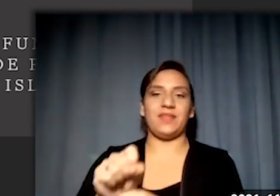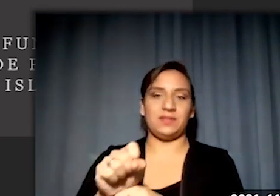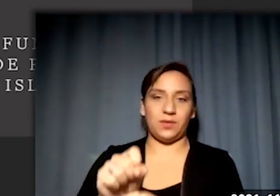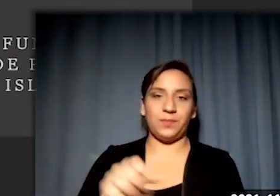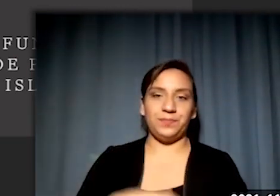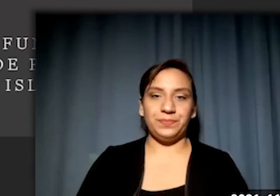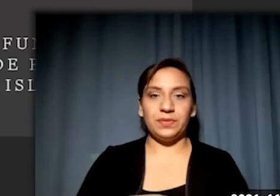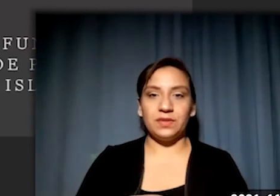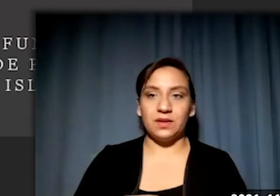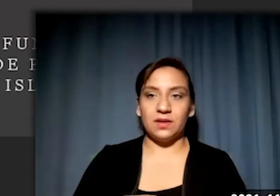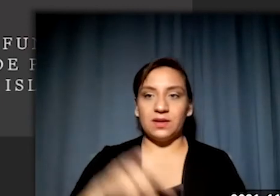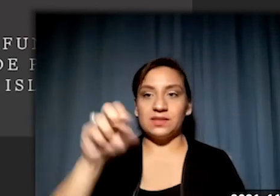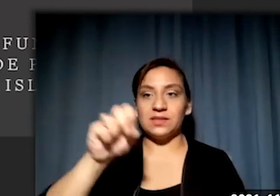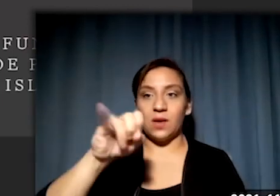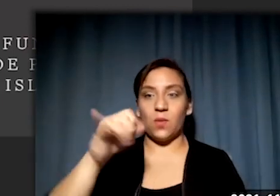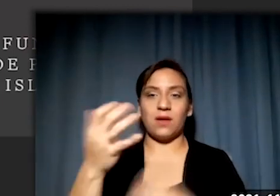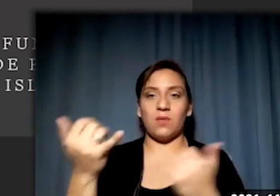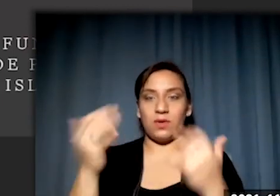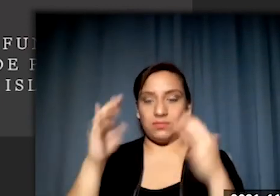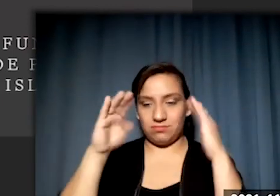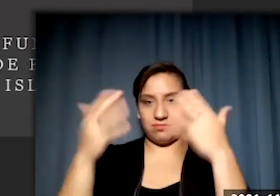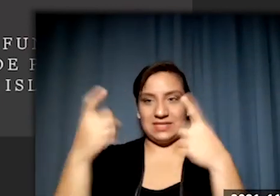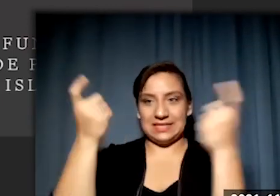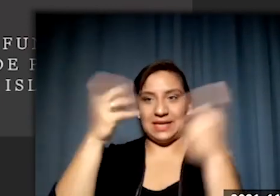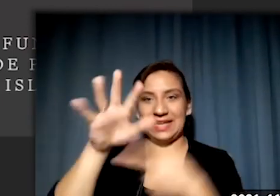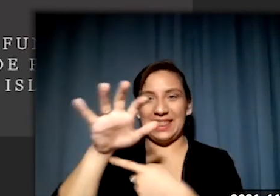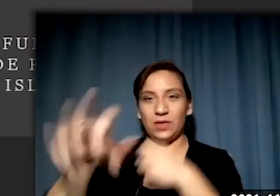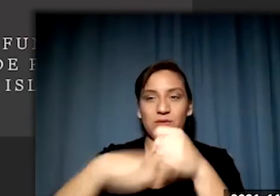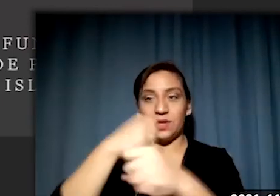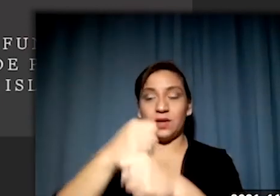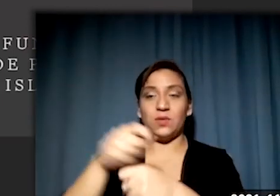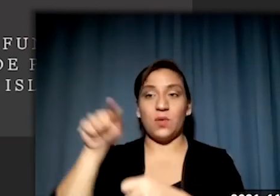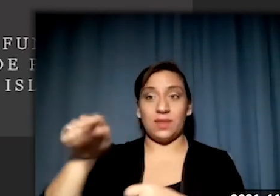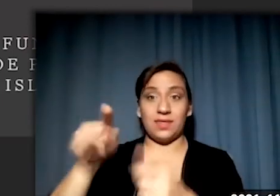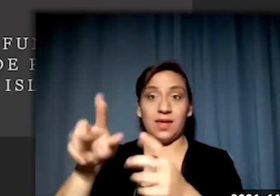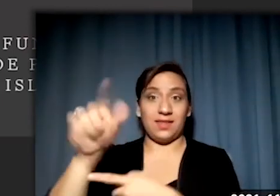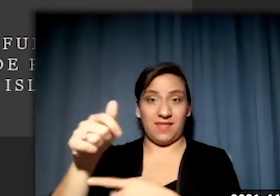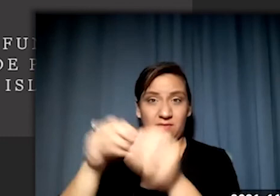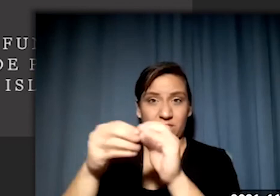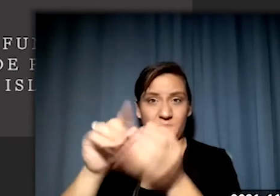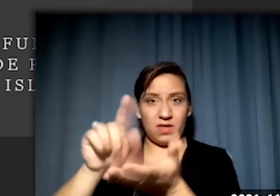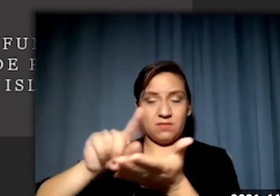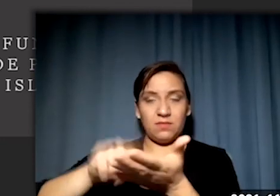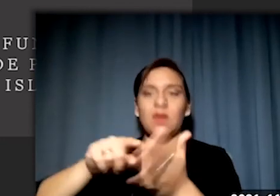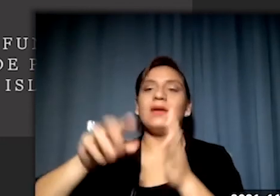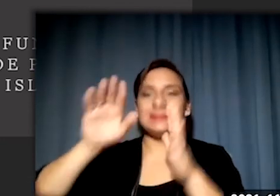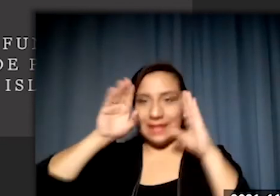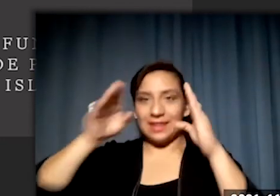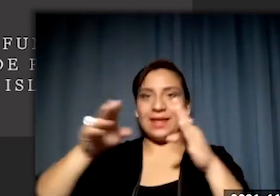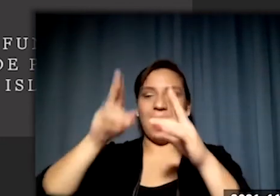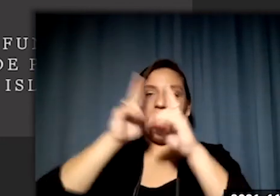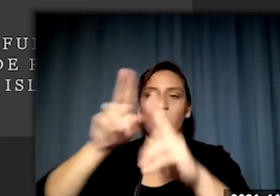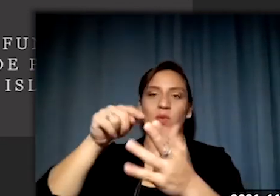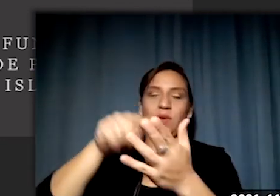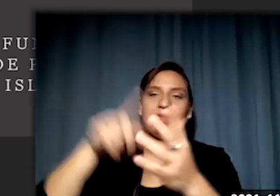está dedicado a los 500 años de la Fundación de San Juan de Puerto Rico en la Isleta, es lo que nos convoca hoy